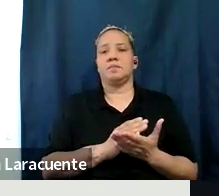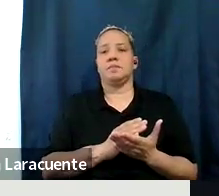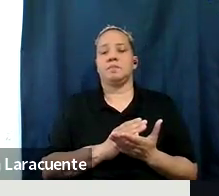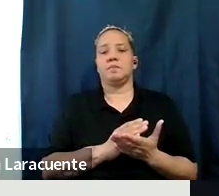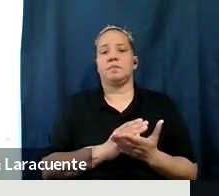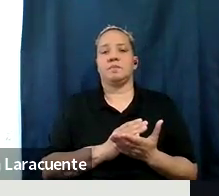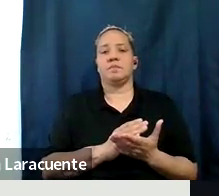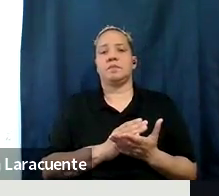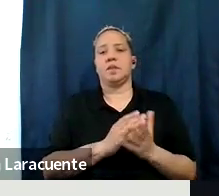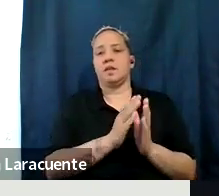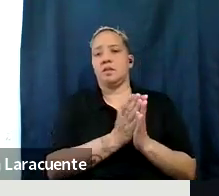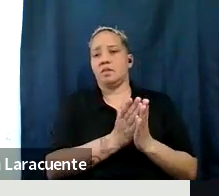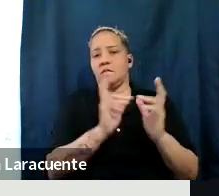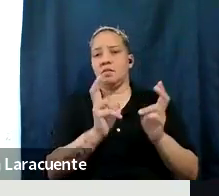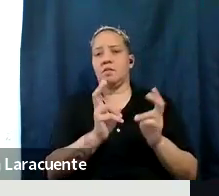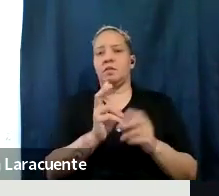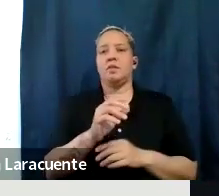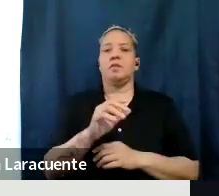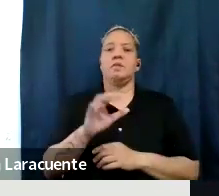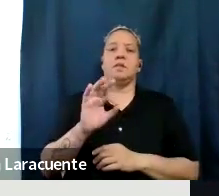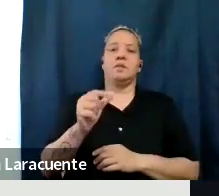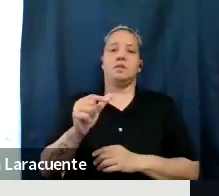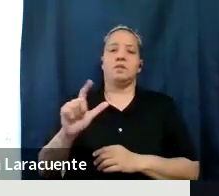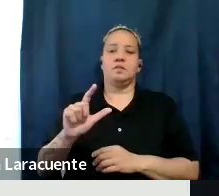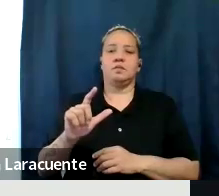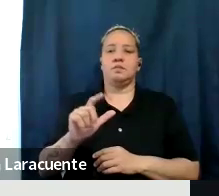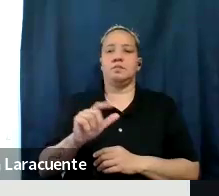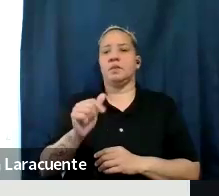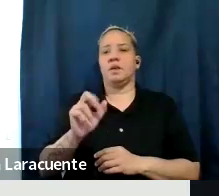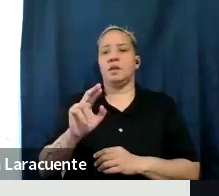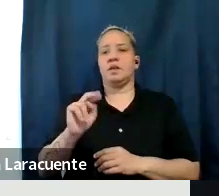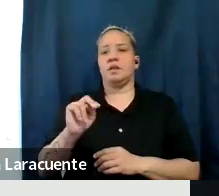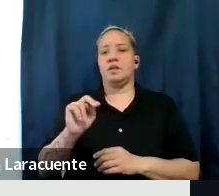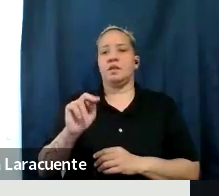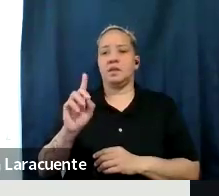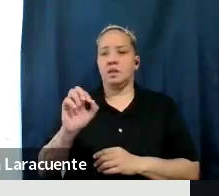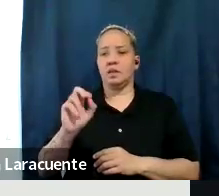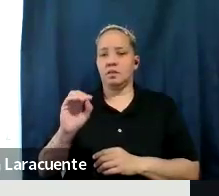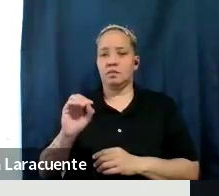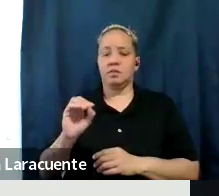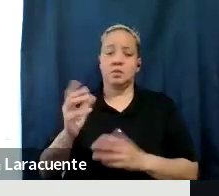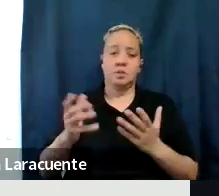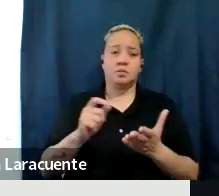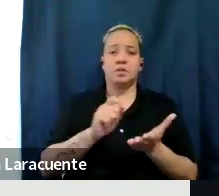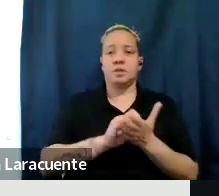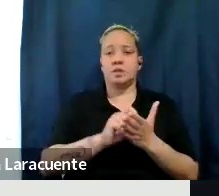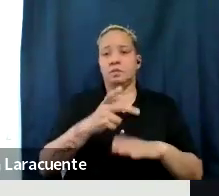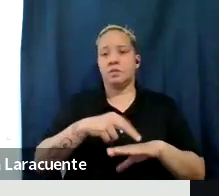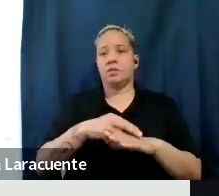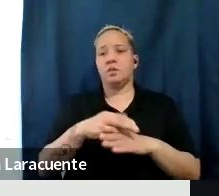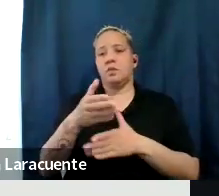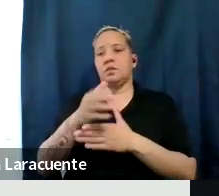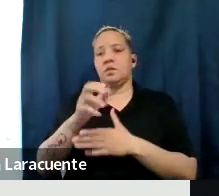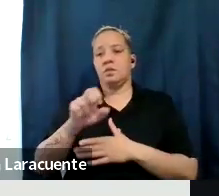lleva por título Federico García Lorca, El cárdeno granadí, y que pudiera haberla escrito en Puerto Rico o entre Estados Unidos,